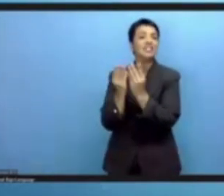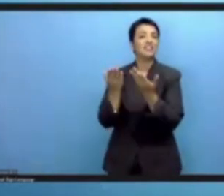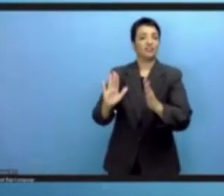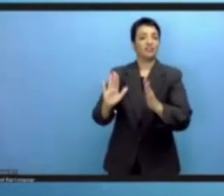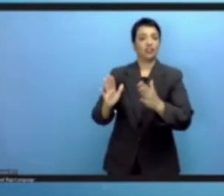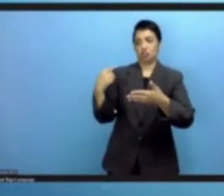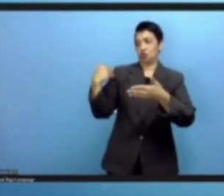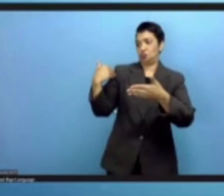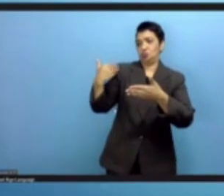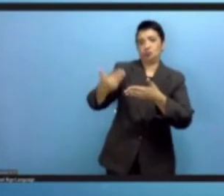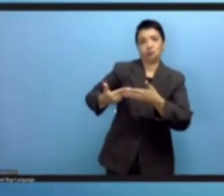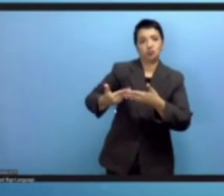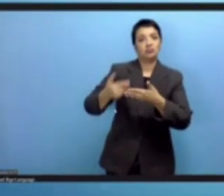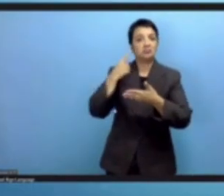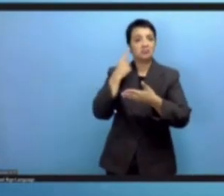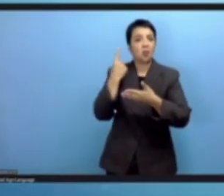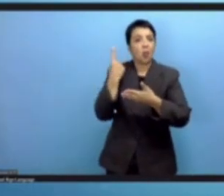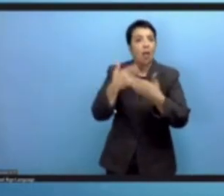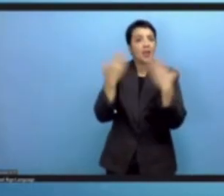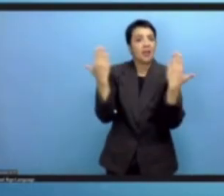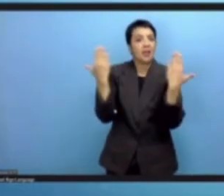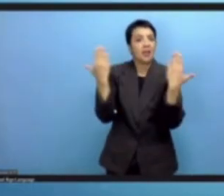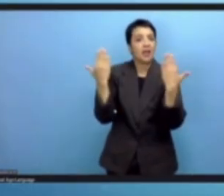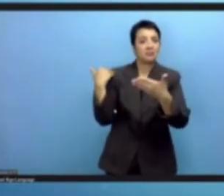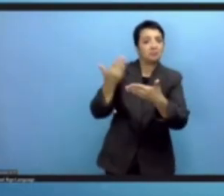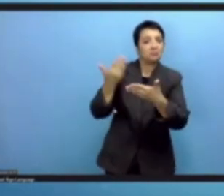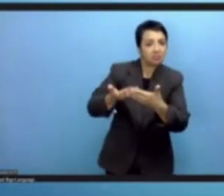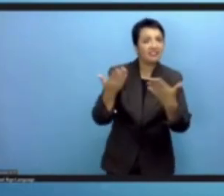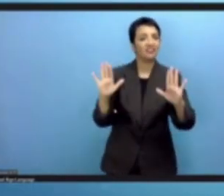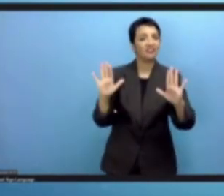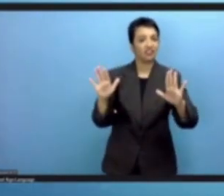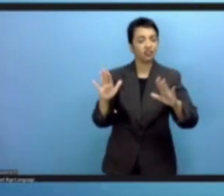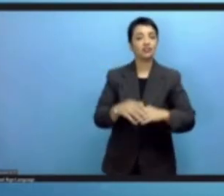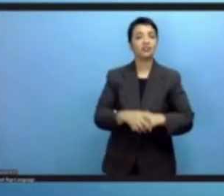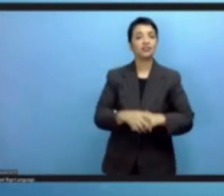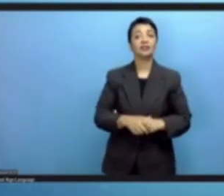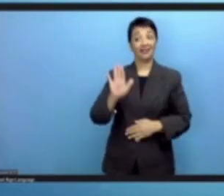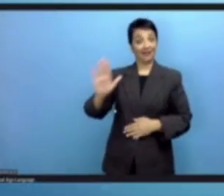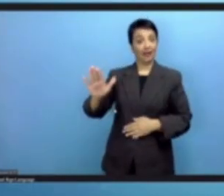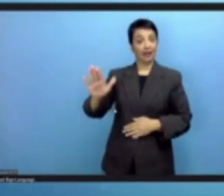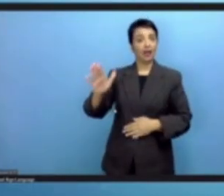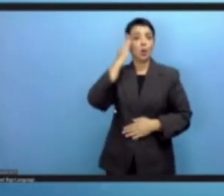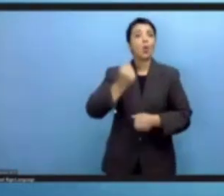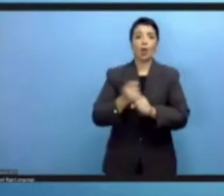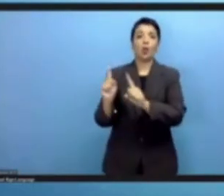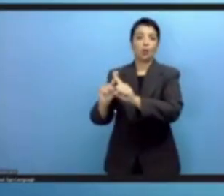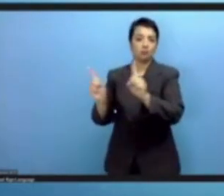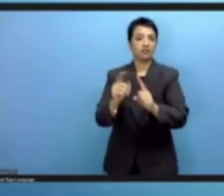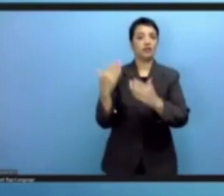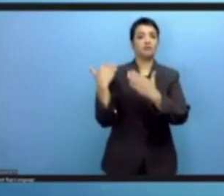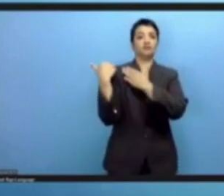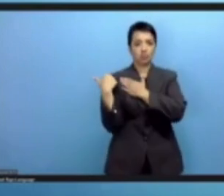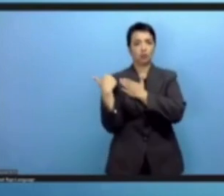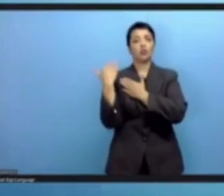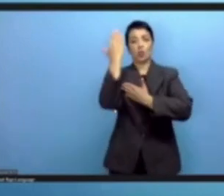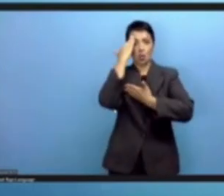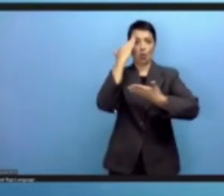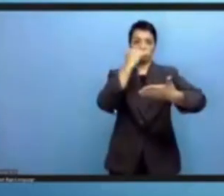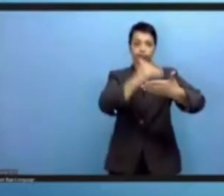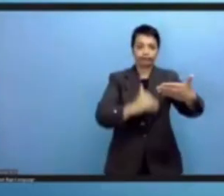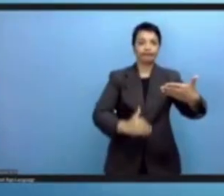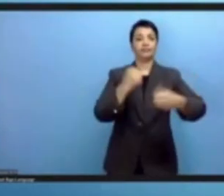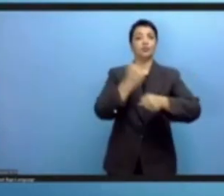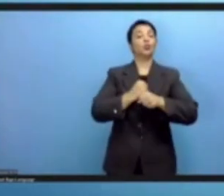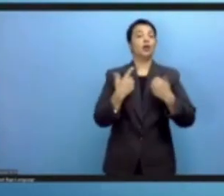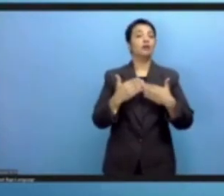celebró sus primeras reuniones en las últimas 24 horas empezó a trabajar en esto